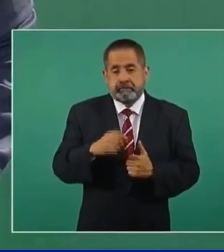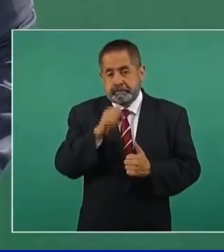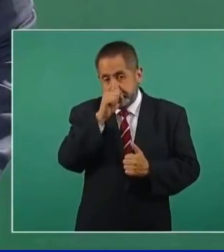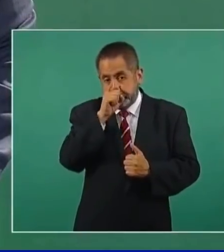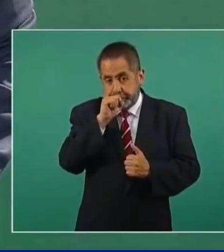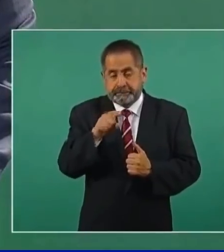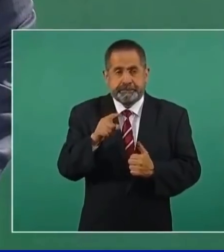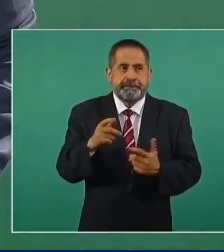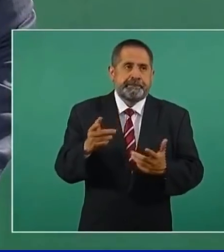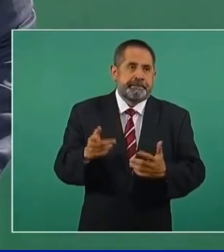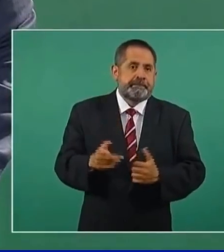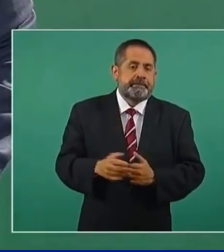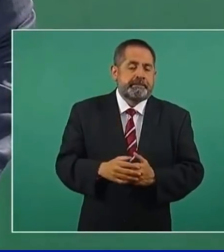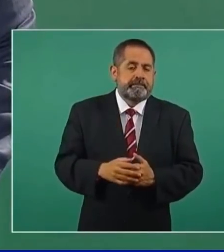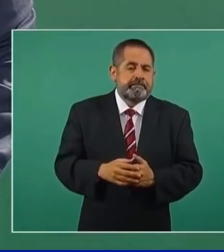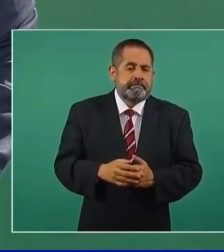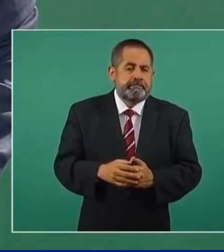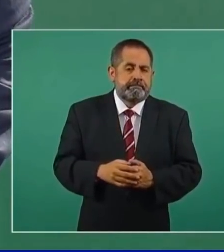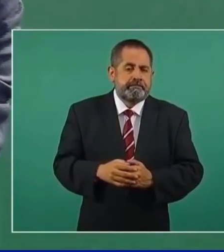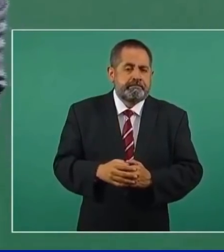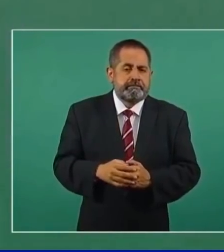ya